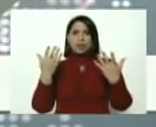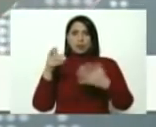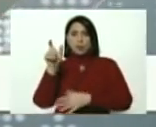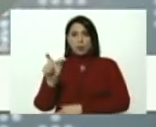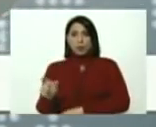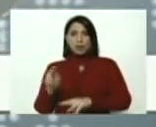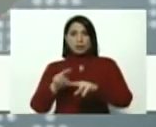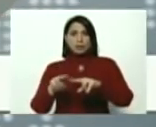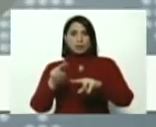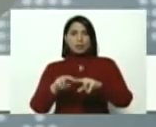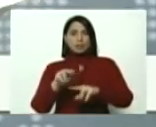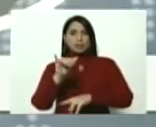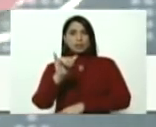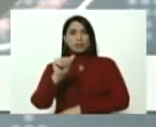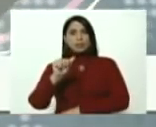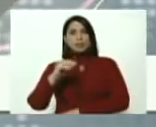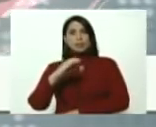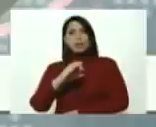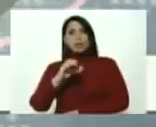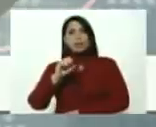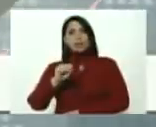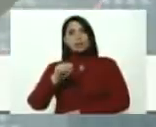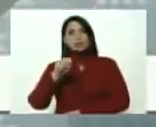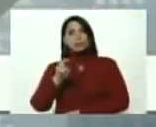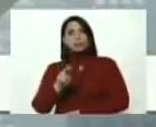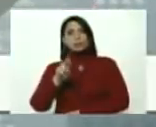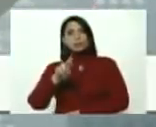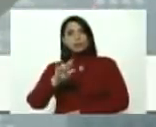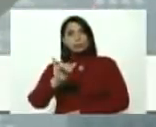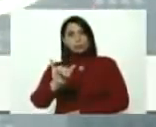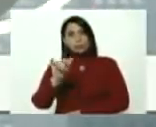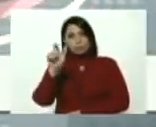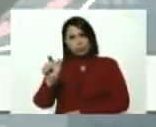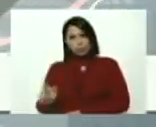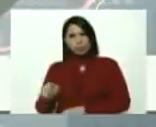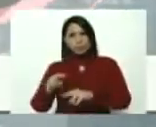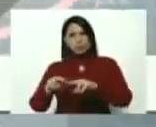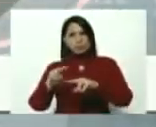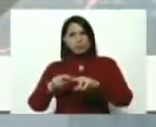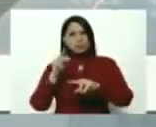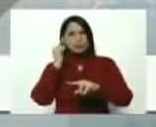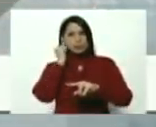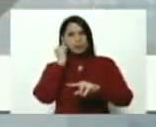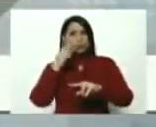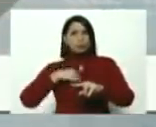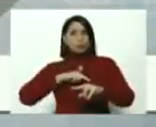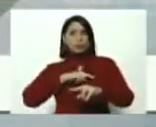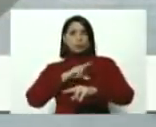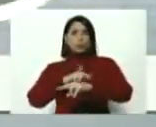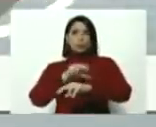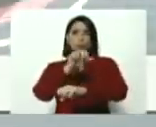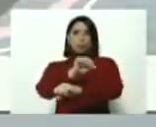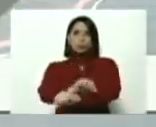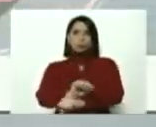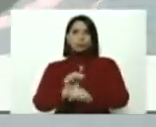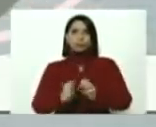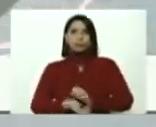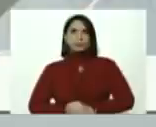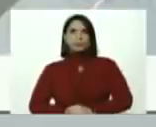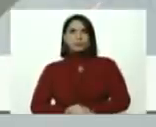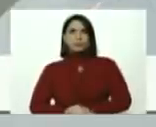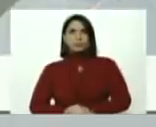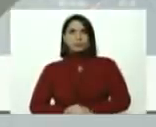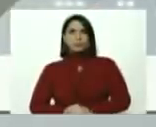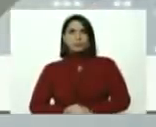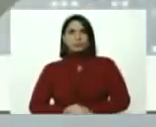niña Yaxuri Solórzano, pues ya es nuestro doctor José Gregorio